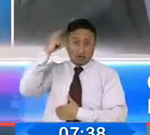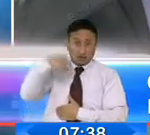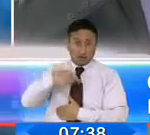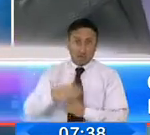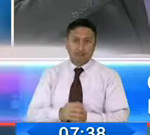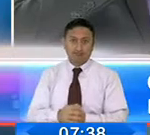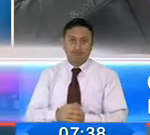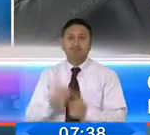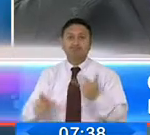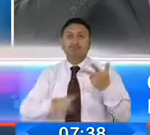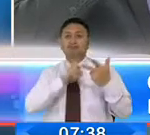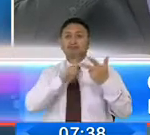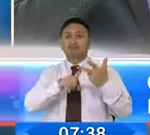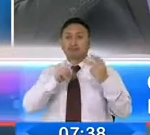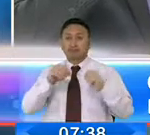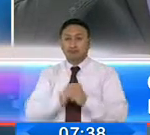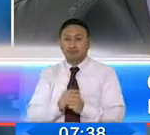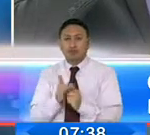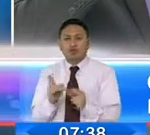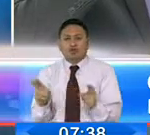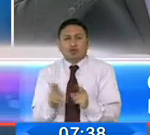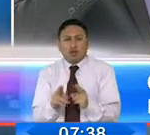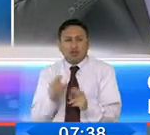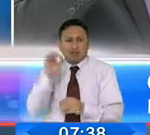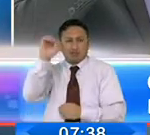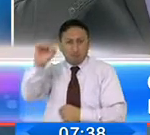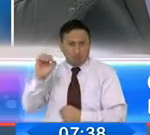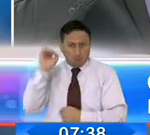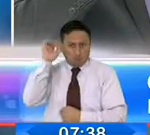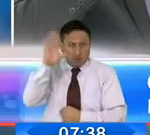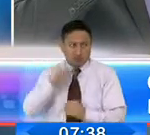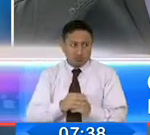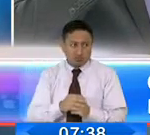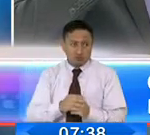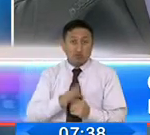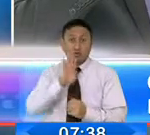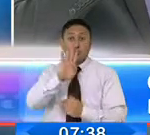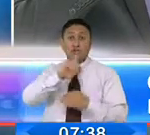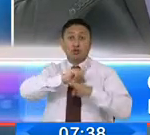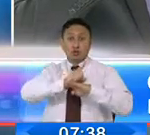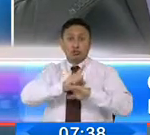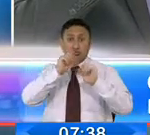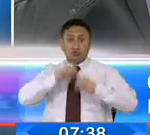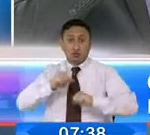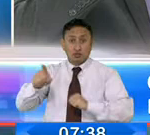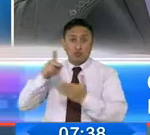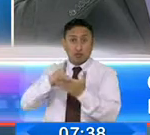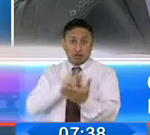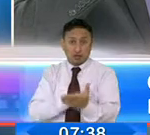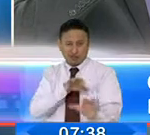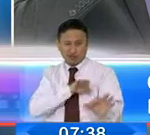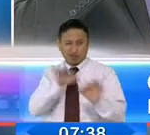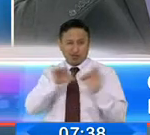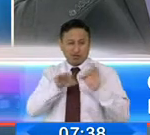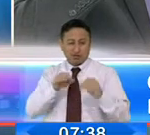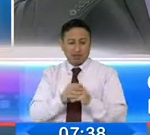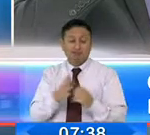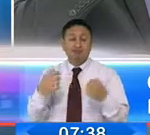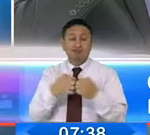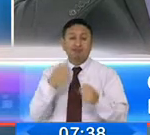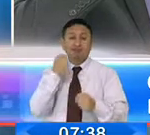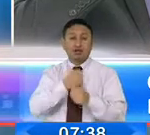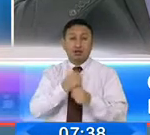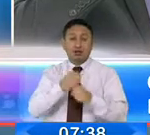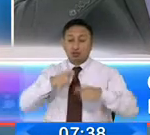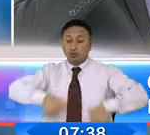cargar un breve video de la presentación. En máximo de 4 minutos se deberá presentar el proyecto al equipo de trabajo, la ubicación,